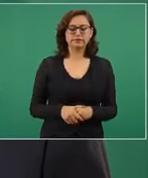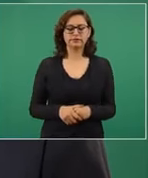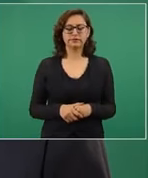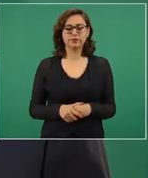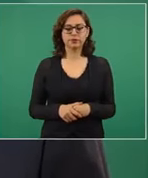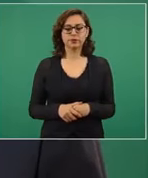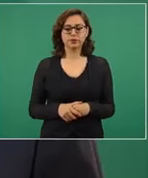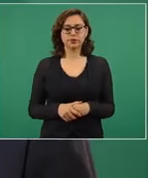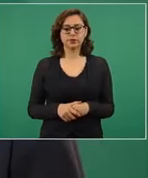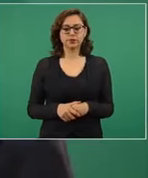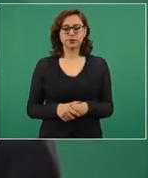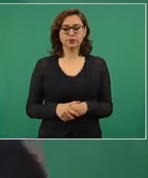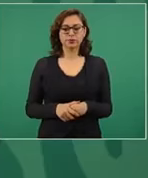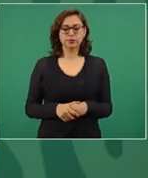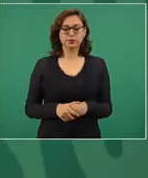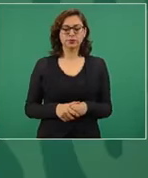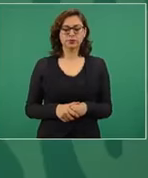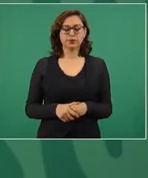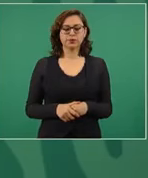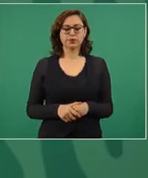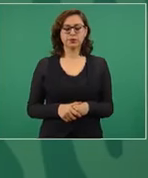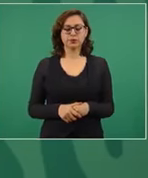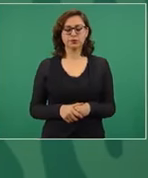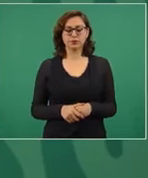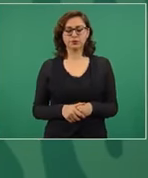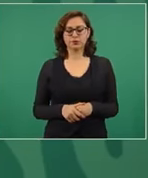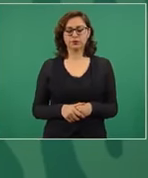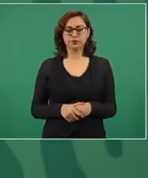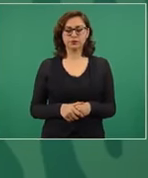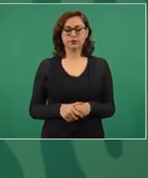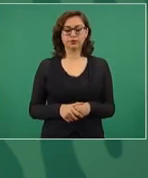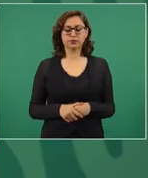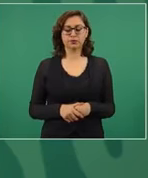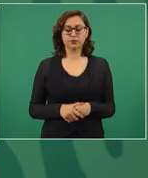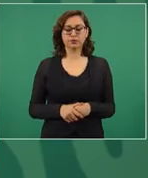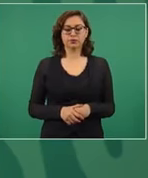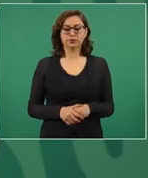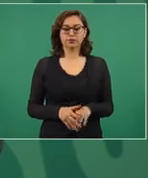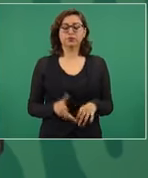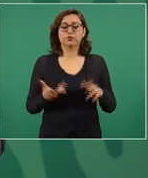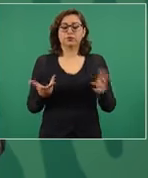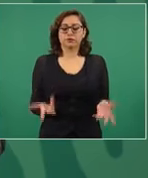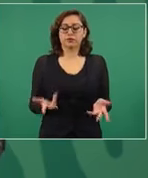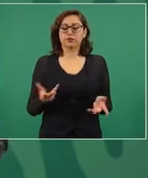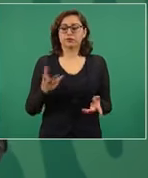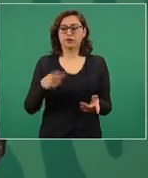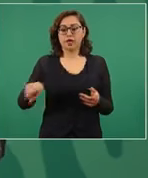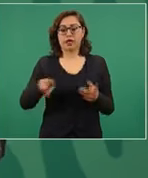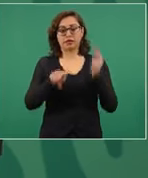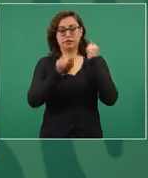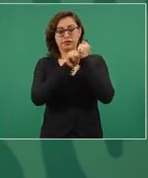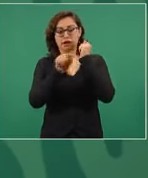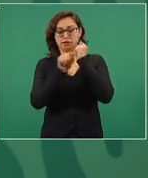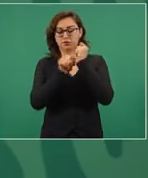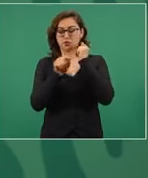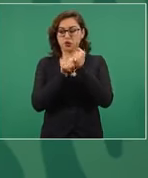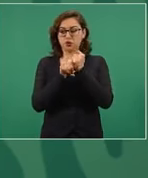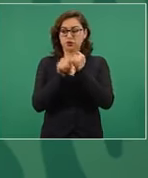Vamos a llevar a cabo un programa especial para apoyar a los transportistas del